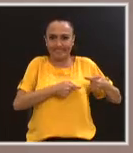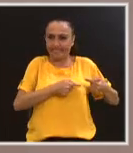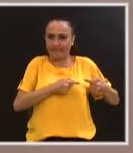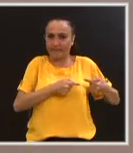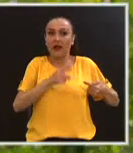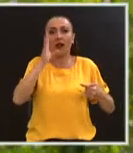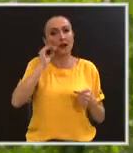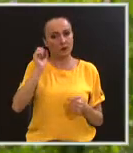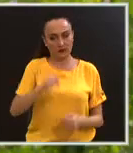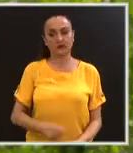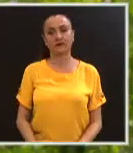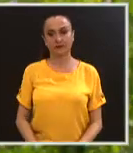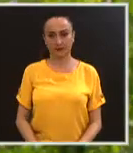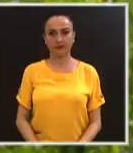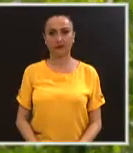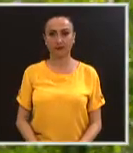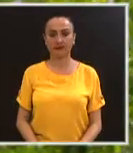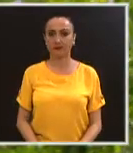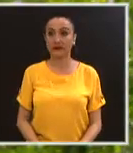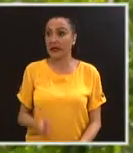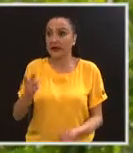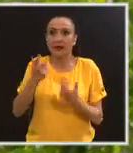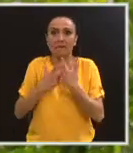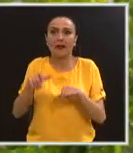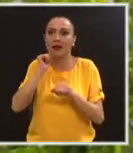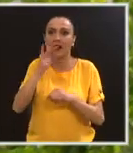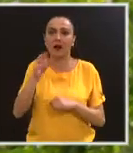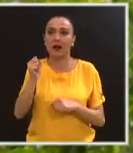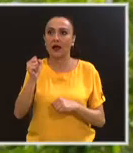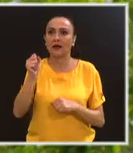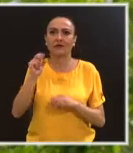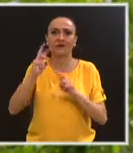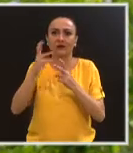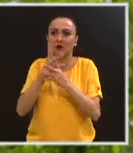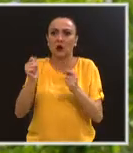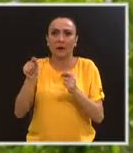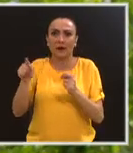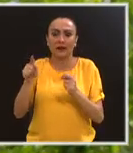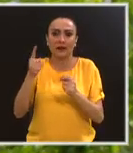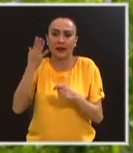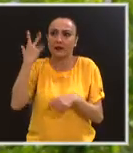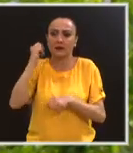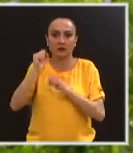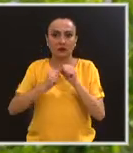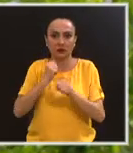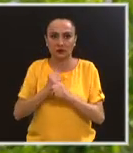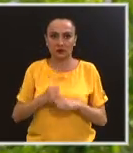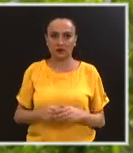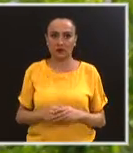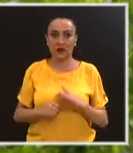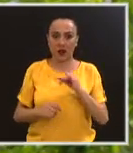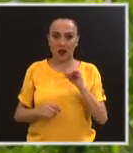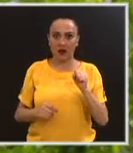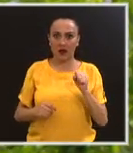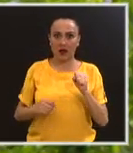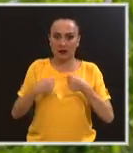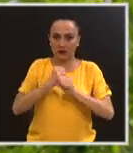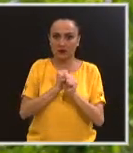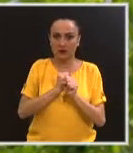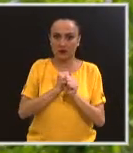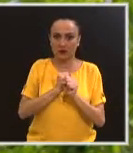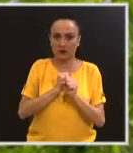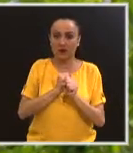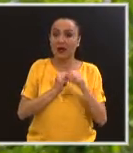creemos que sí ha sido incapacidad de la caja de resolver el tema desde hace años Este es un tema que la la caja generó los